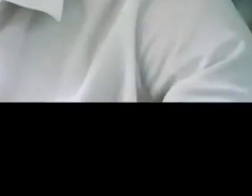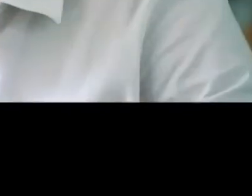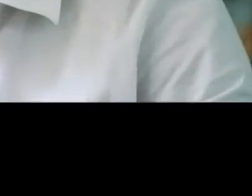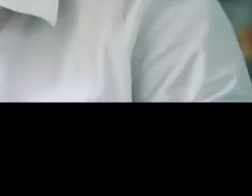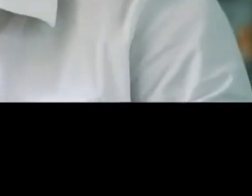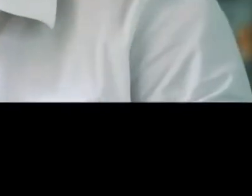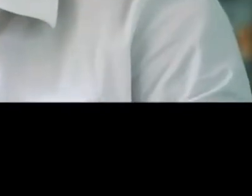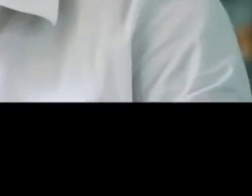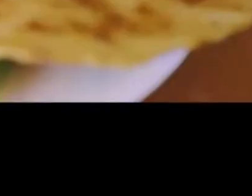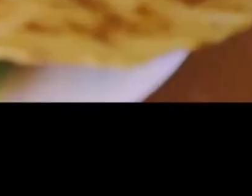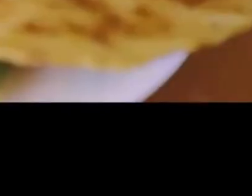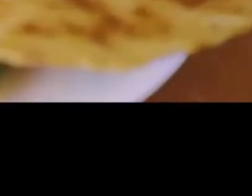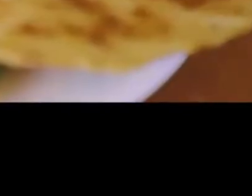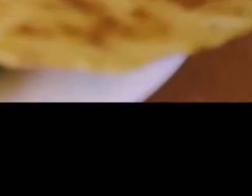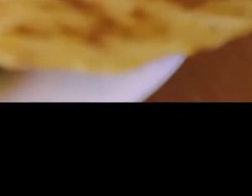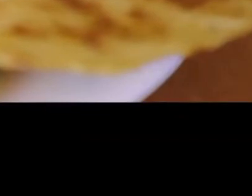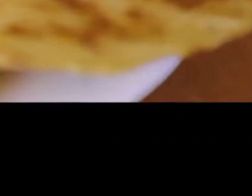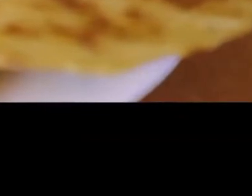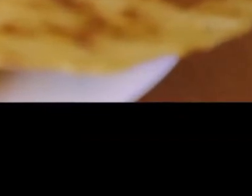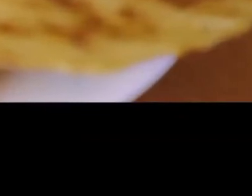están las mejores guirilas del país.